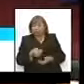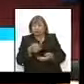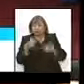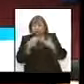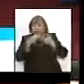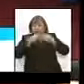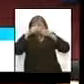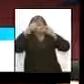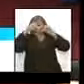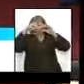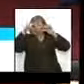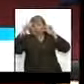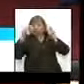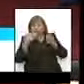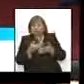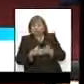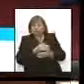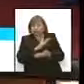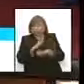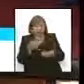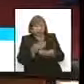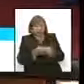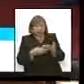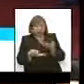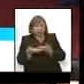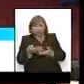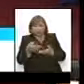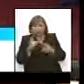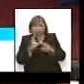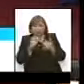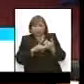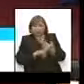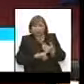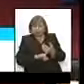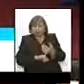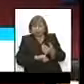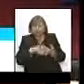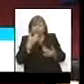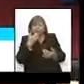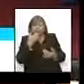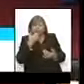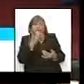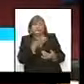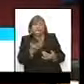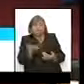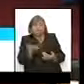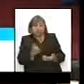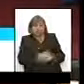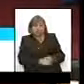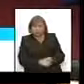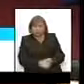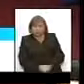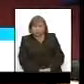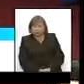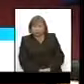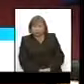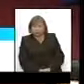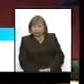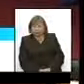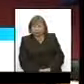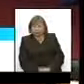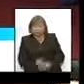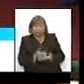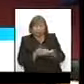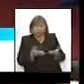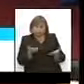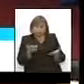¿No hay otra que quiera agarrar todo el negocio para la exportación del gas? ¿Quiénes tienen los temas en la parte de minería,